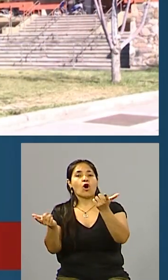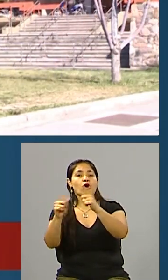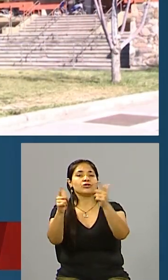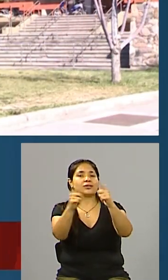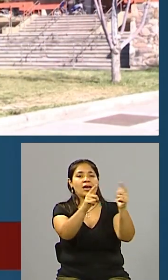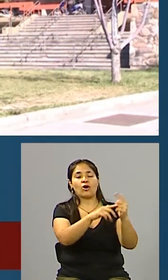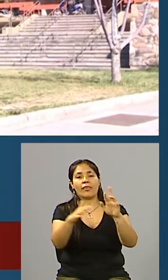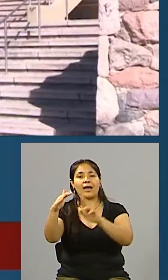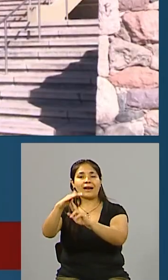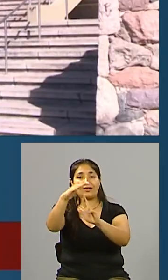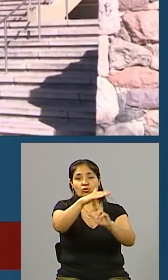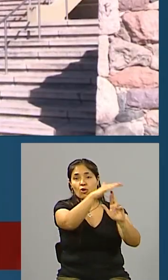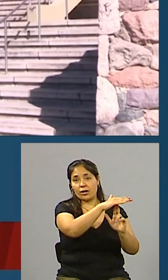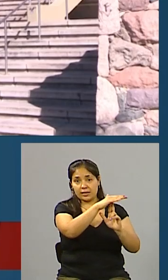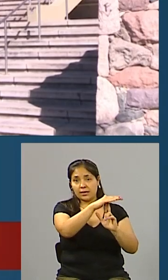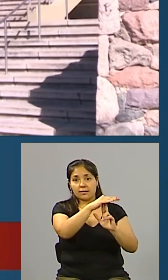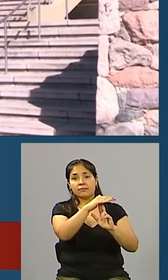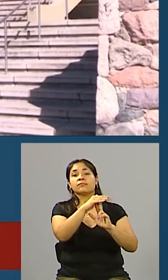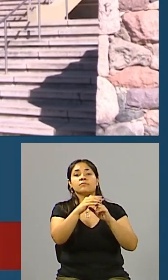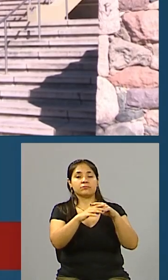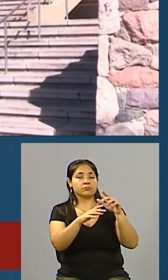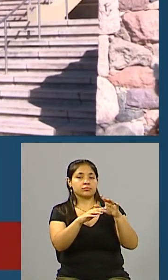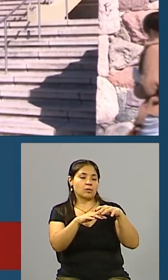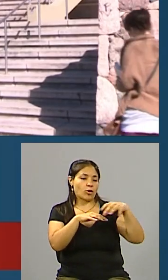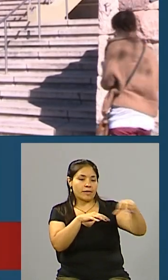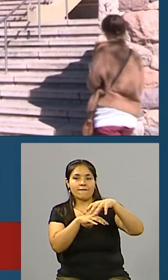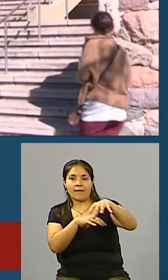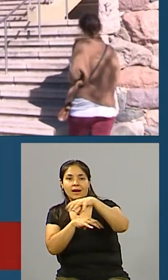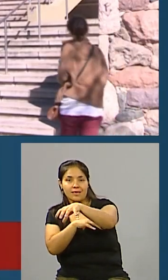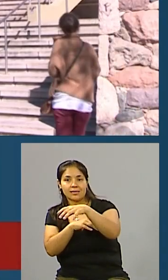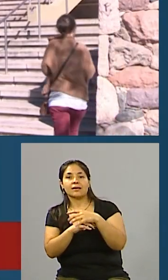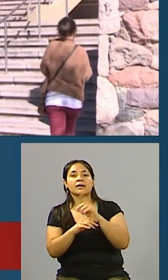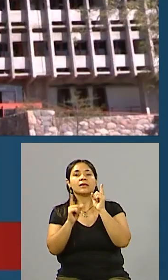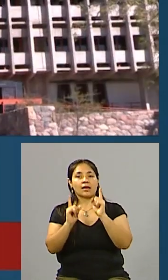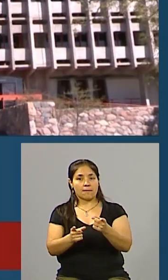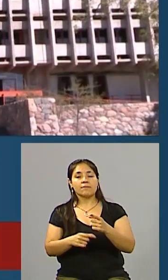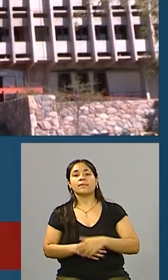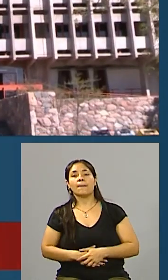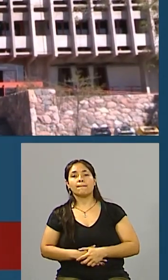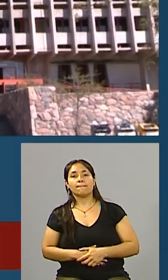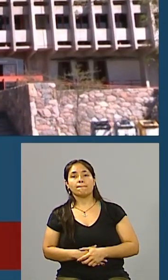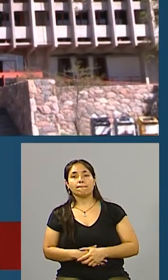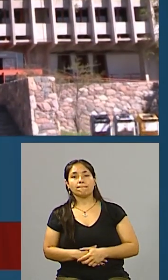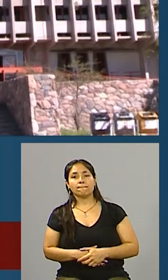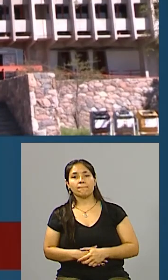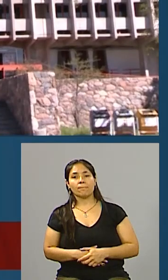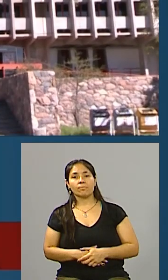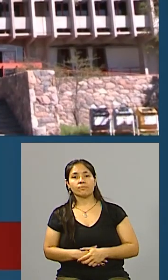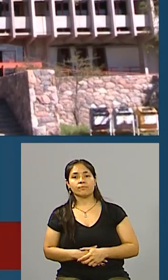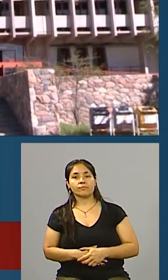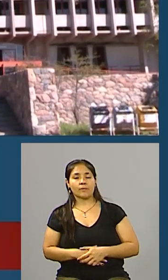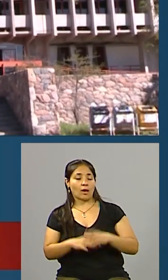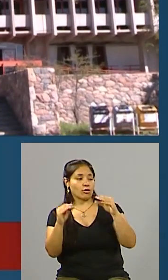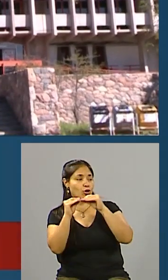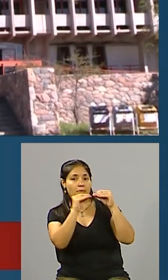rectores que se forman en las distintas disciplinas. Y los otros días, participando con algunos colegas